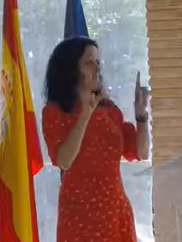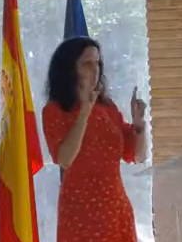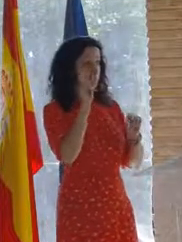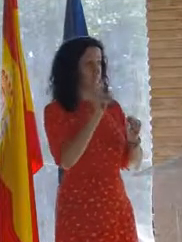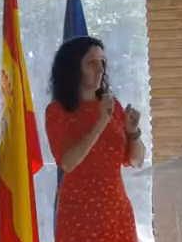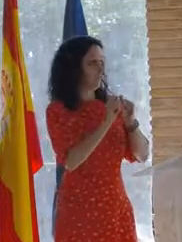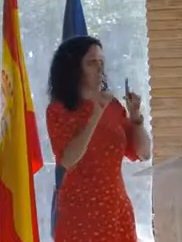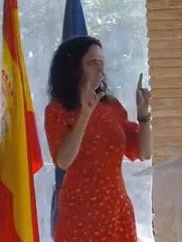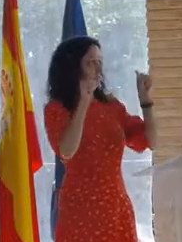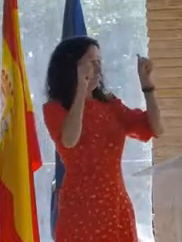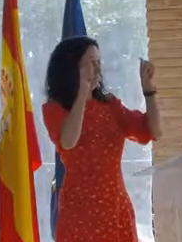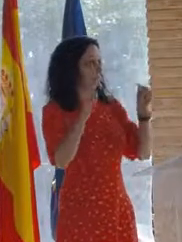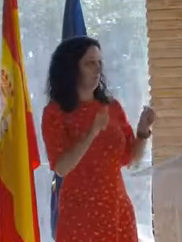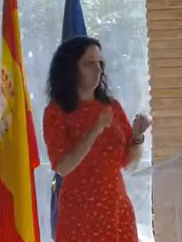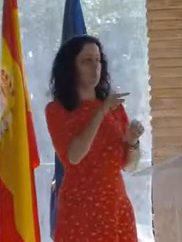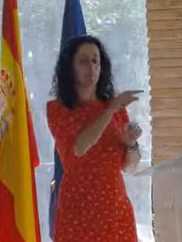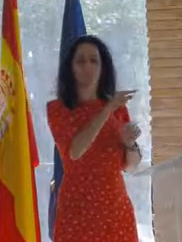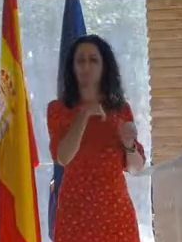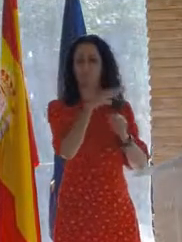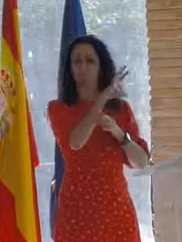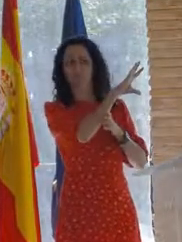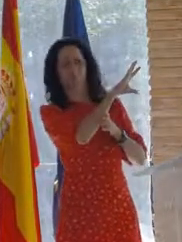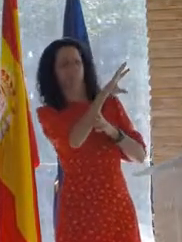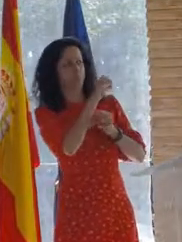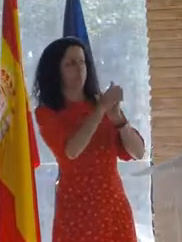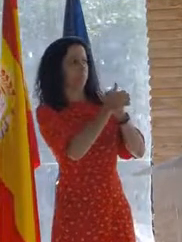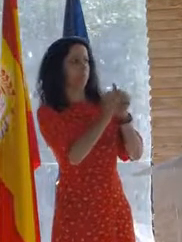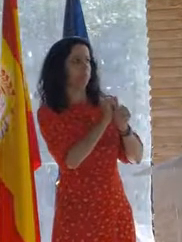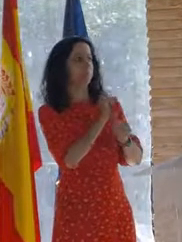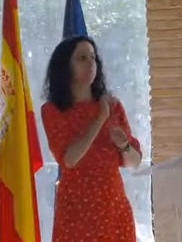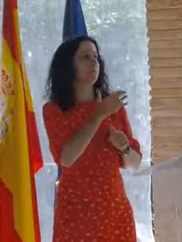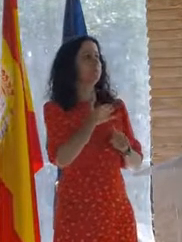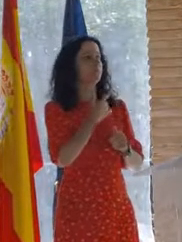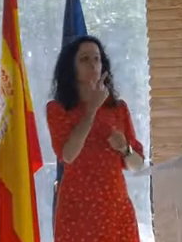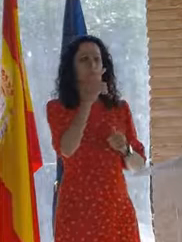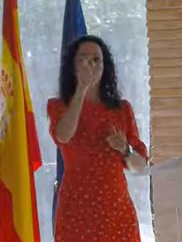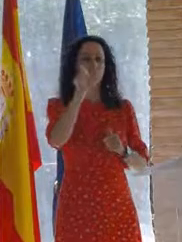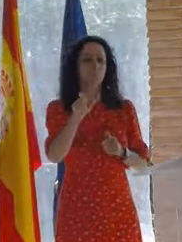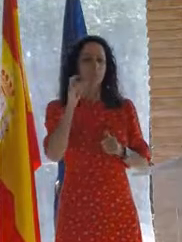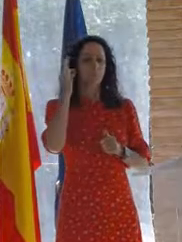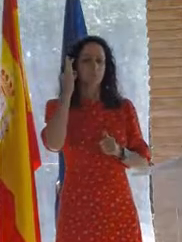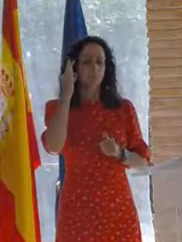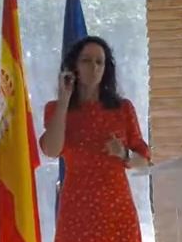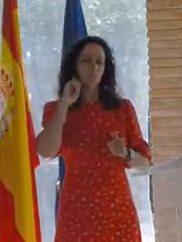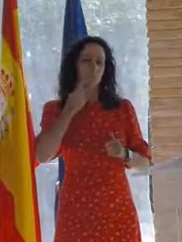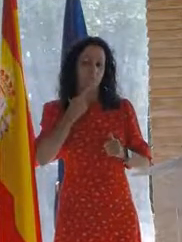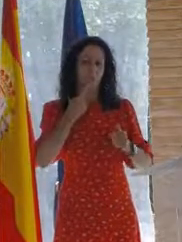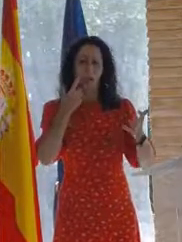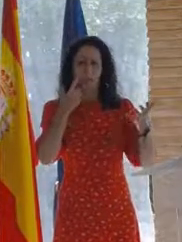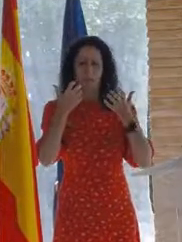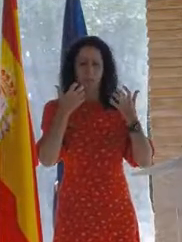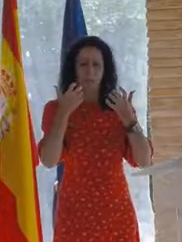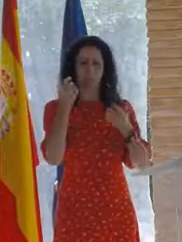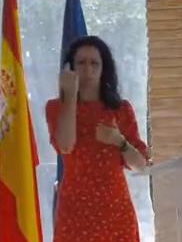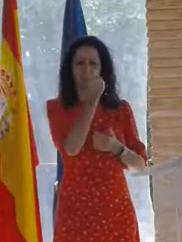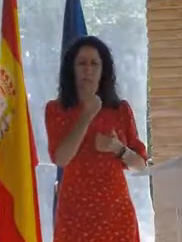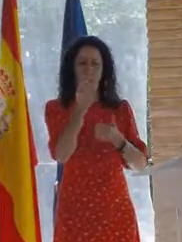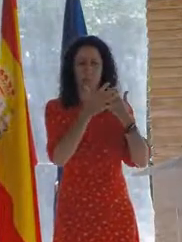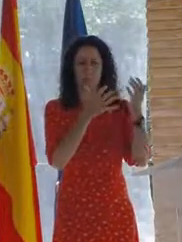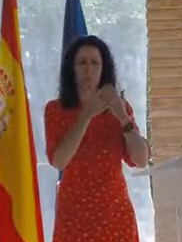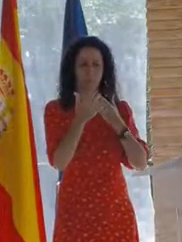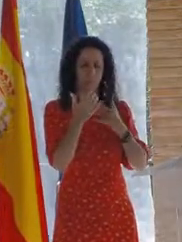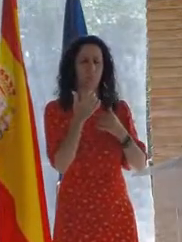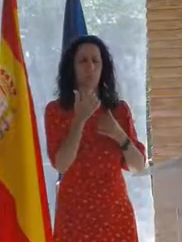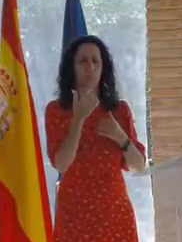sordas Bueno no sé si si lo veis bien pero he cogido he copiado este cartel de de una chica sorda es